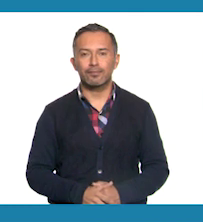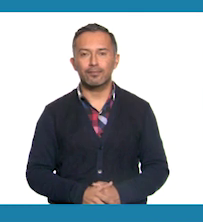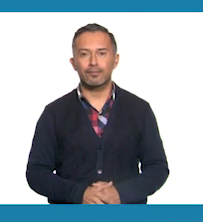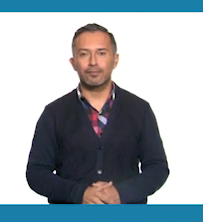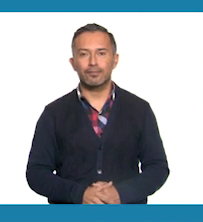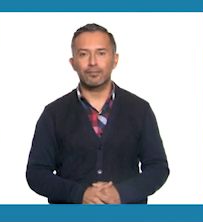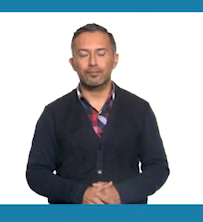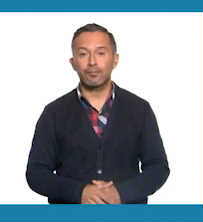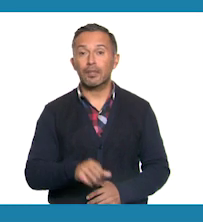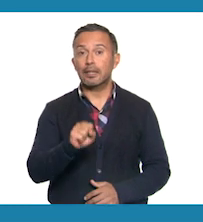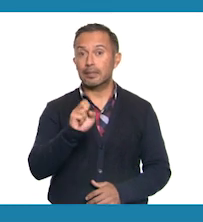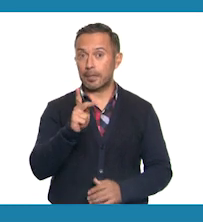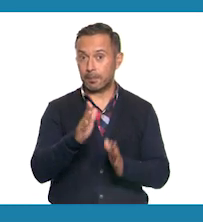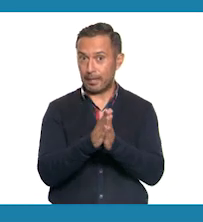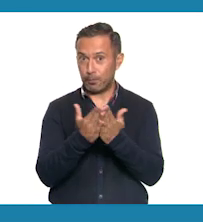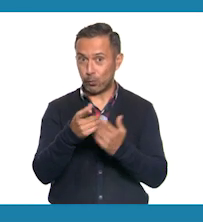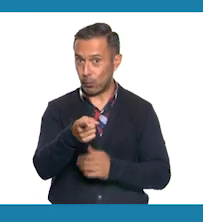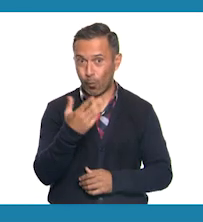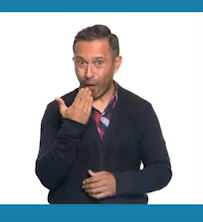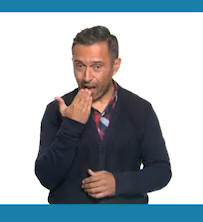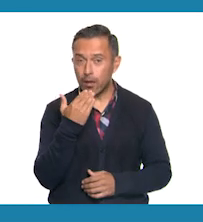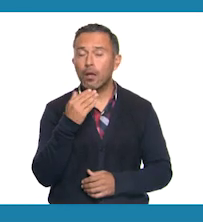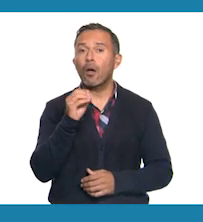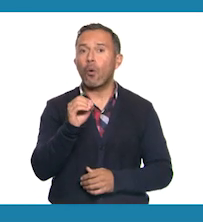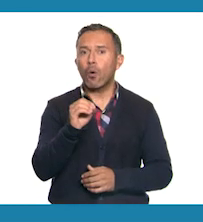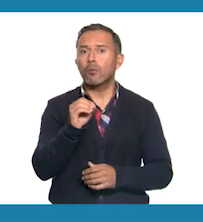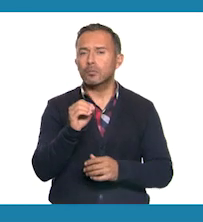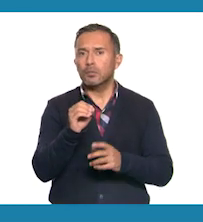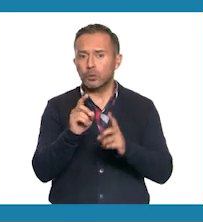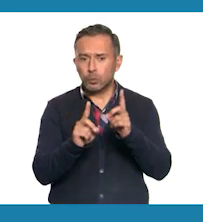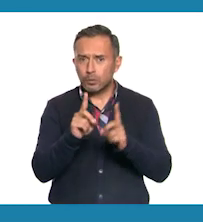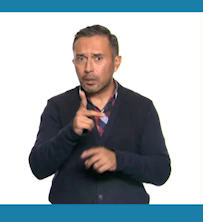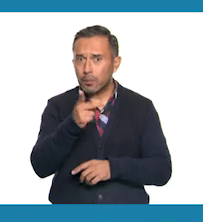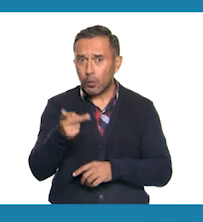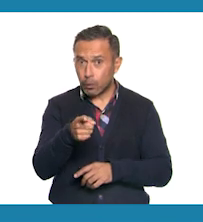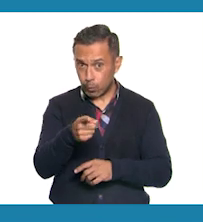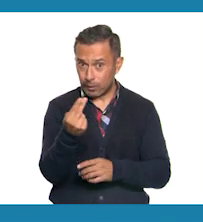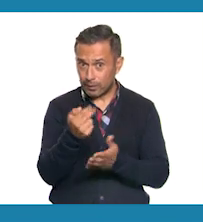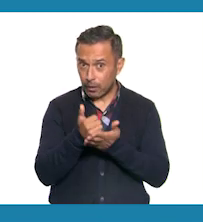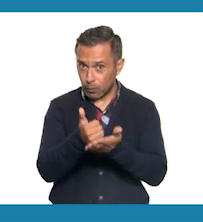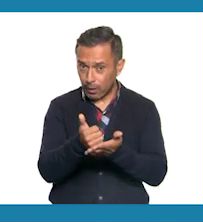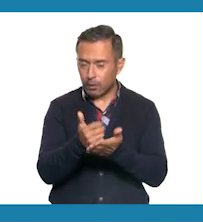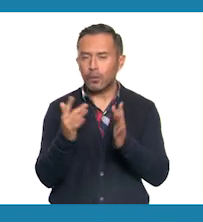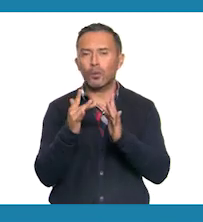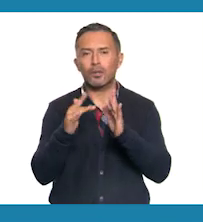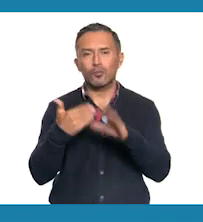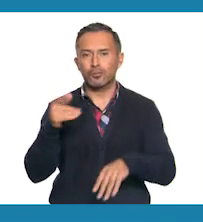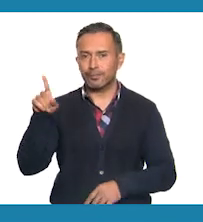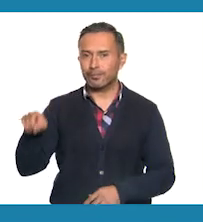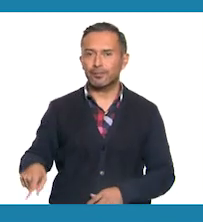Si no tienes el libro de texto o necesitas ayuda para responder las preguntas, contáctanos.